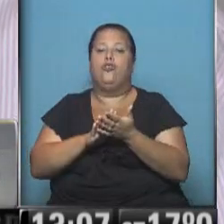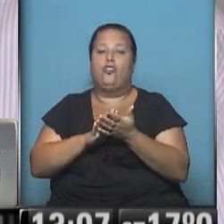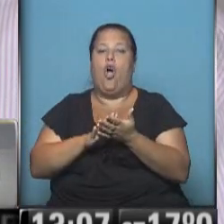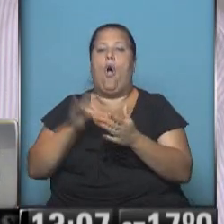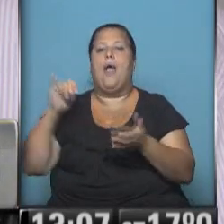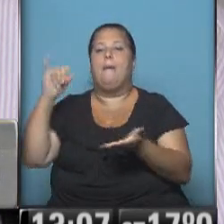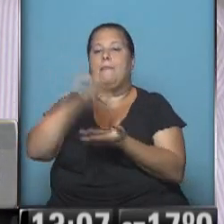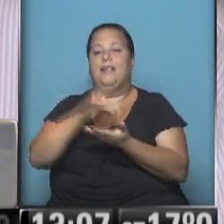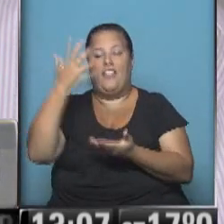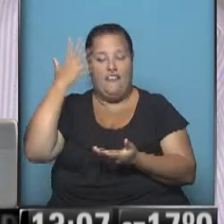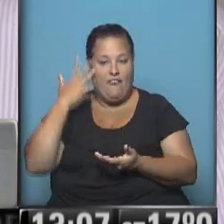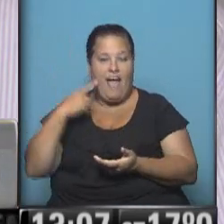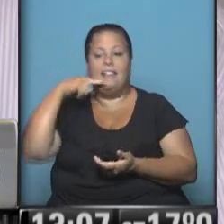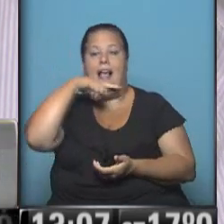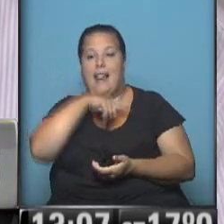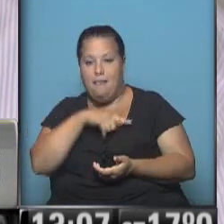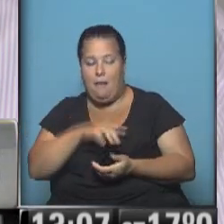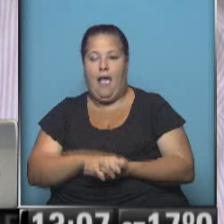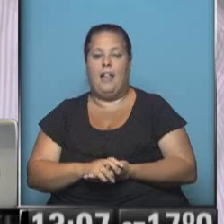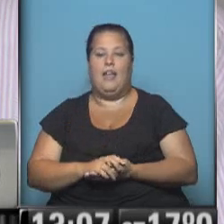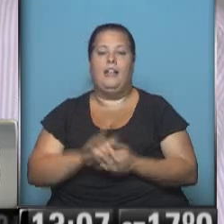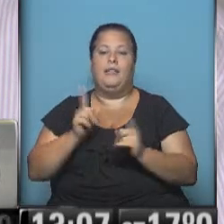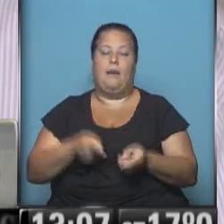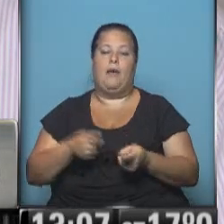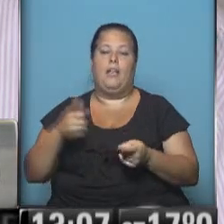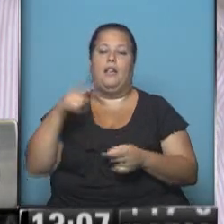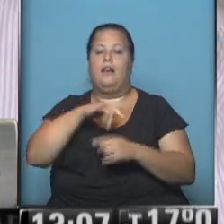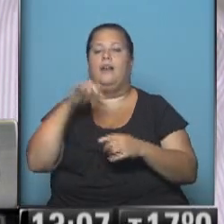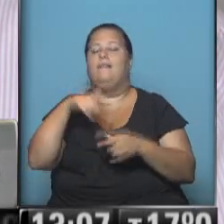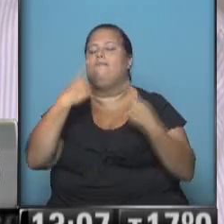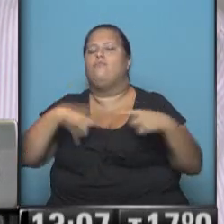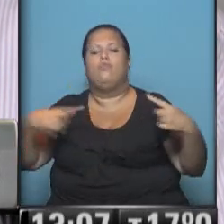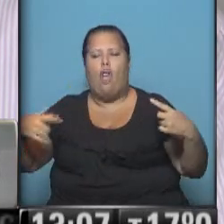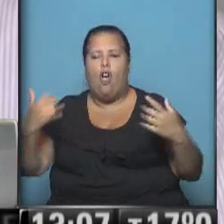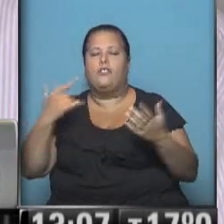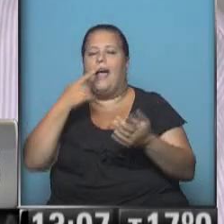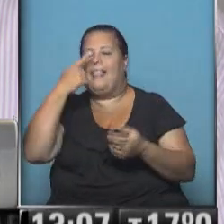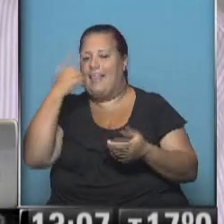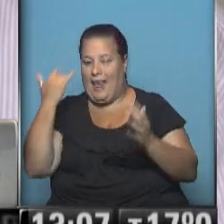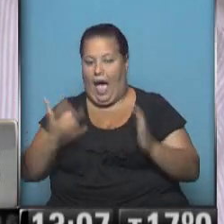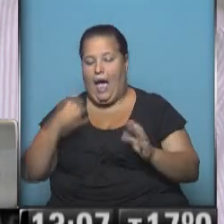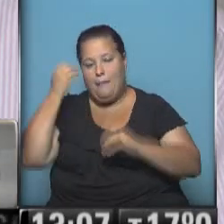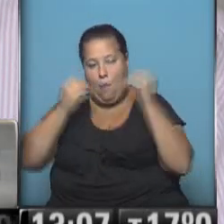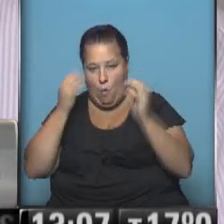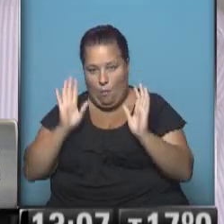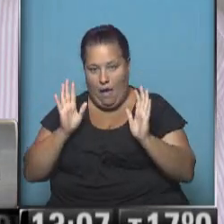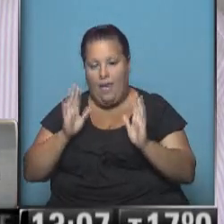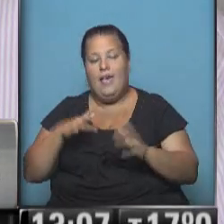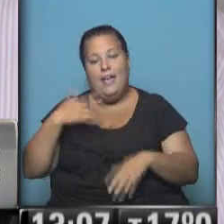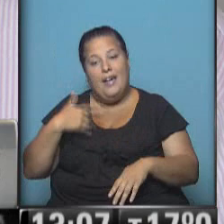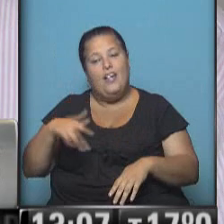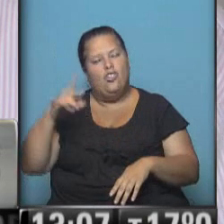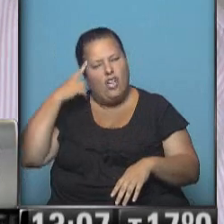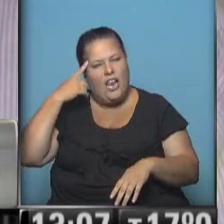aeroespacial francesa, alemana, estamos hablando de una low cost, hay demasiados intereses en juego y va a ser,